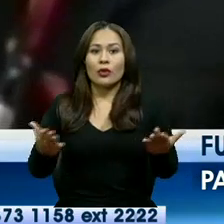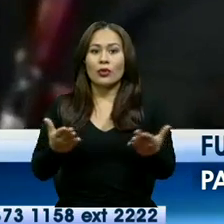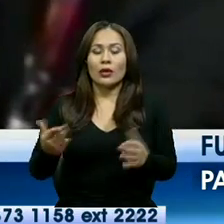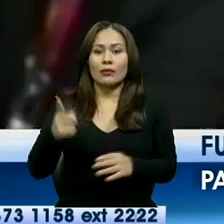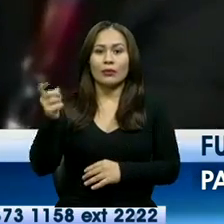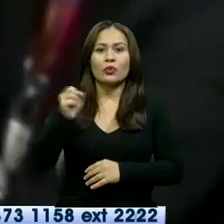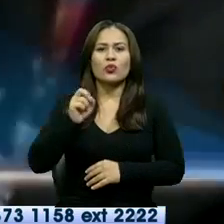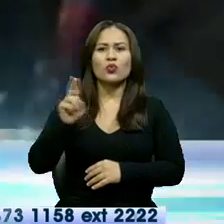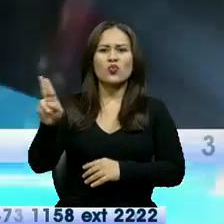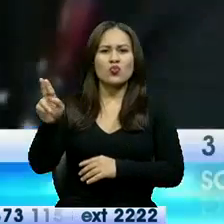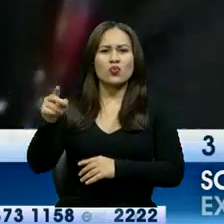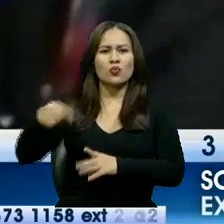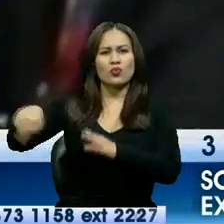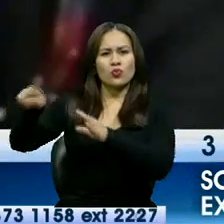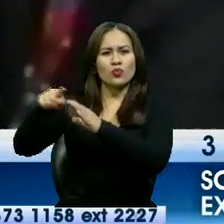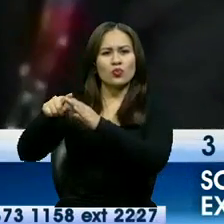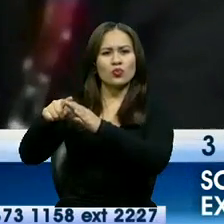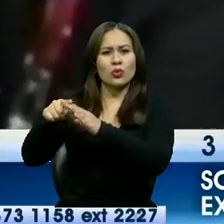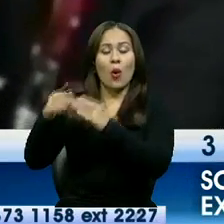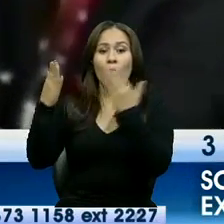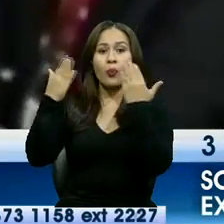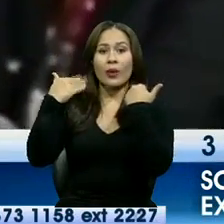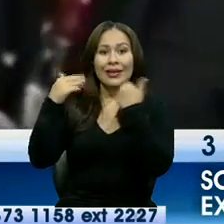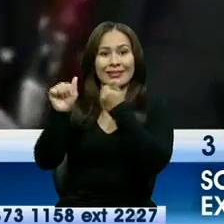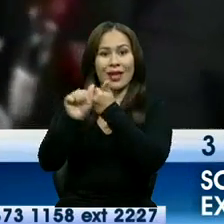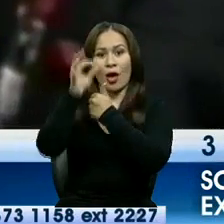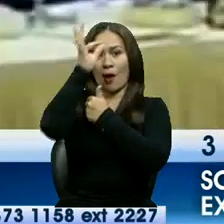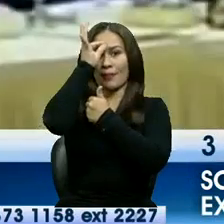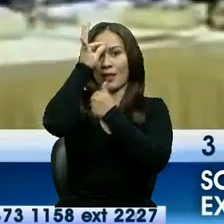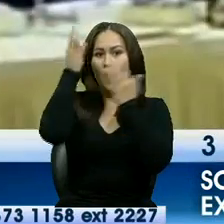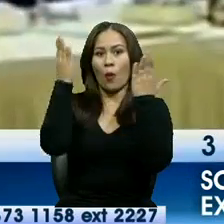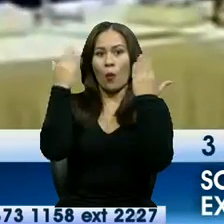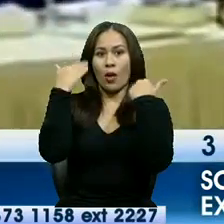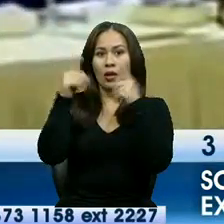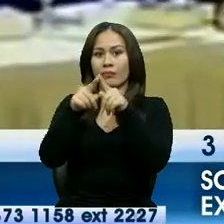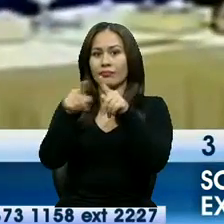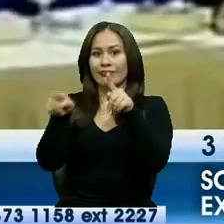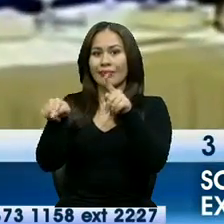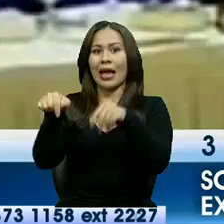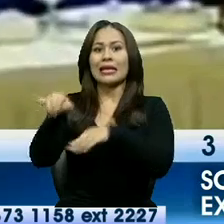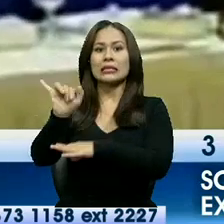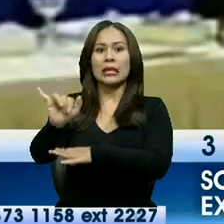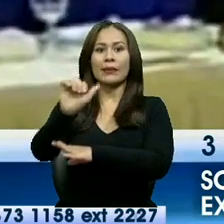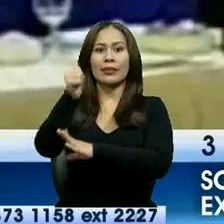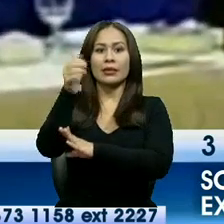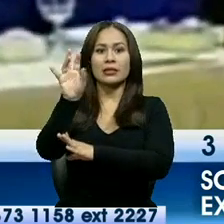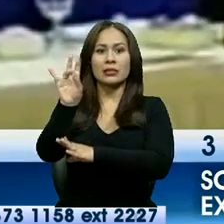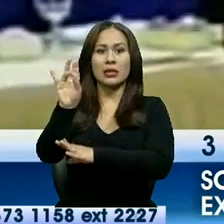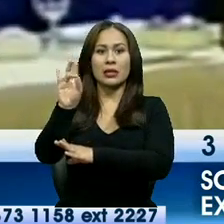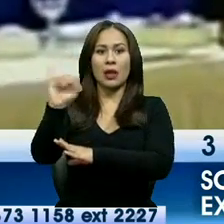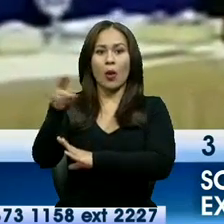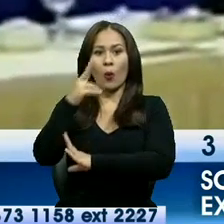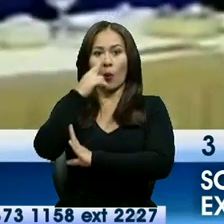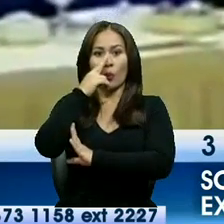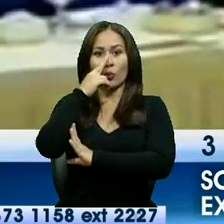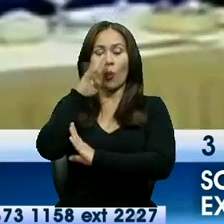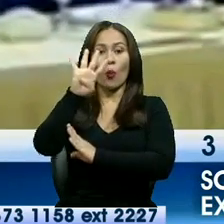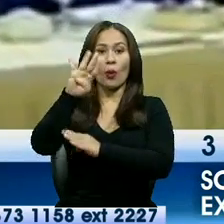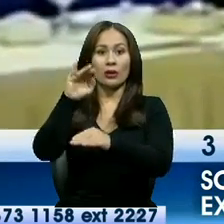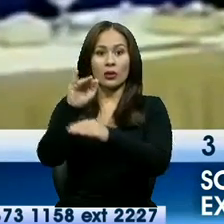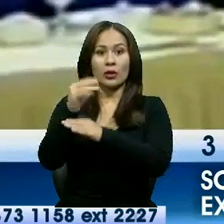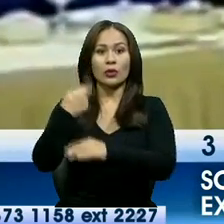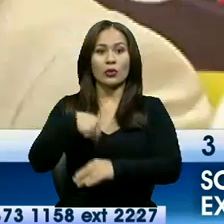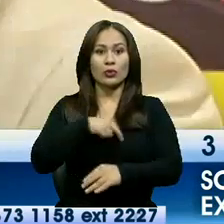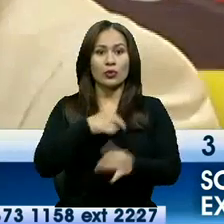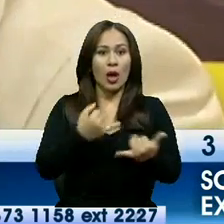de Guayaquil el sábado 17 de junio a las 4 de la tarde. Hoy pretendemos elegir el